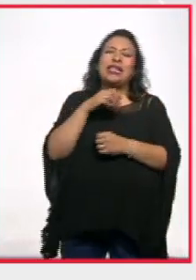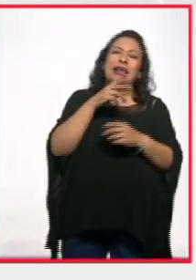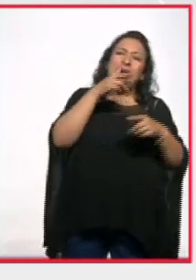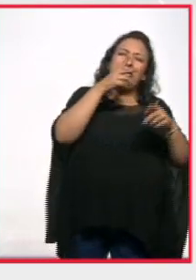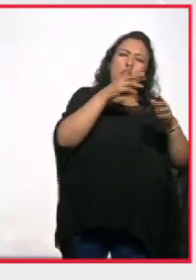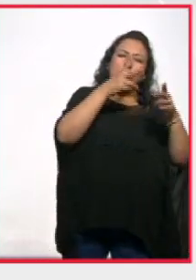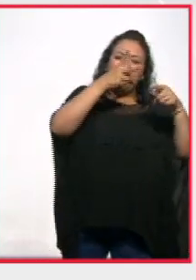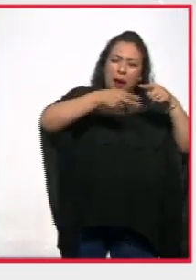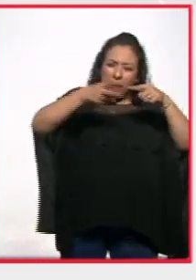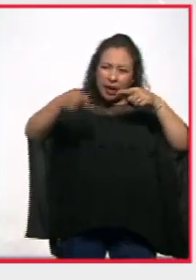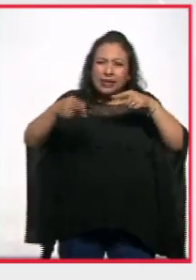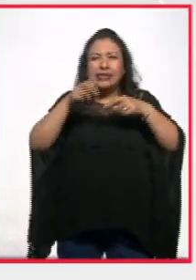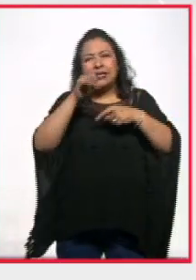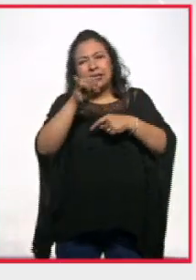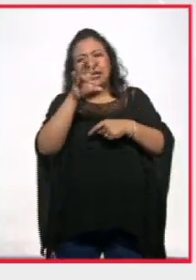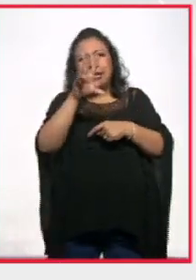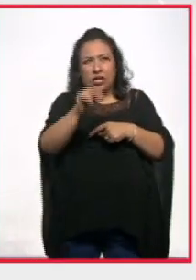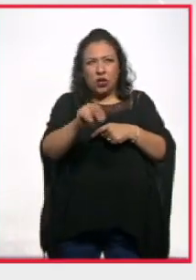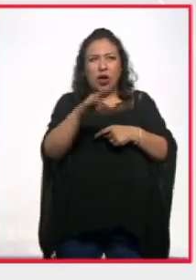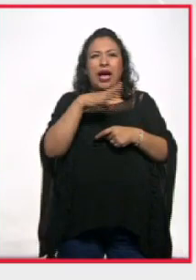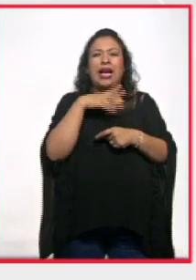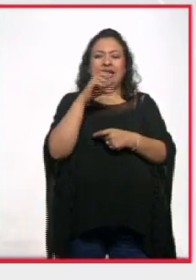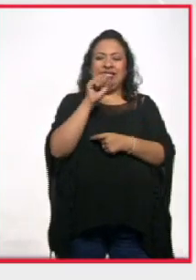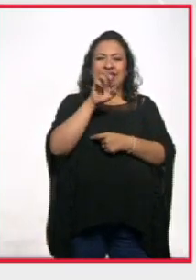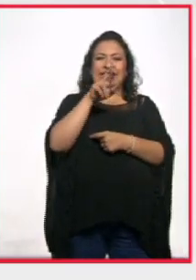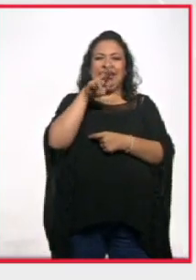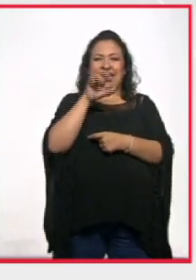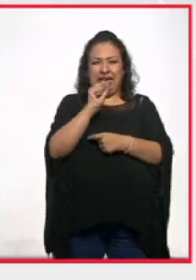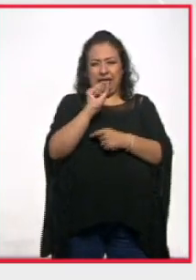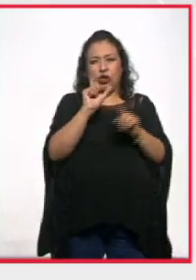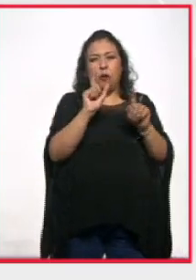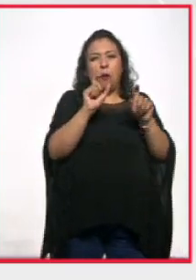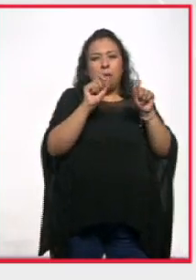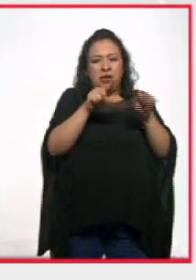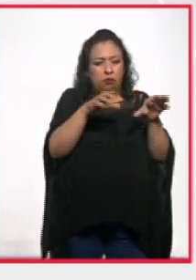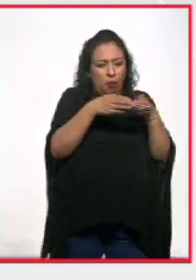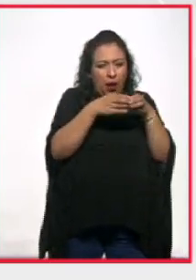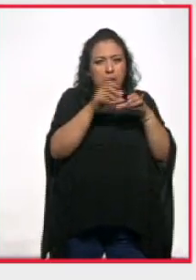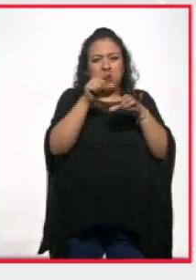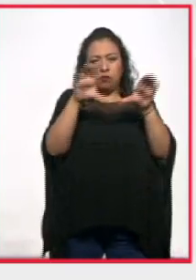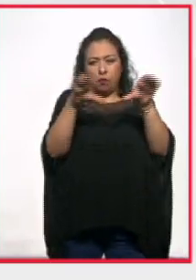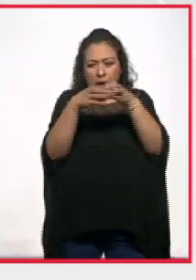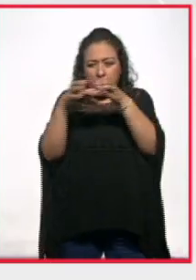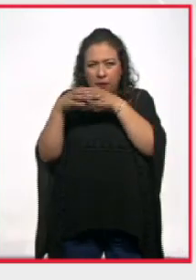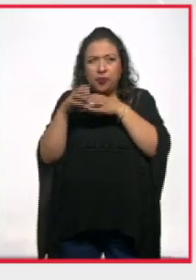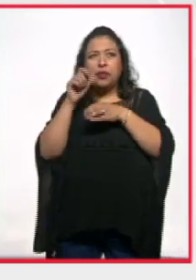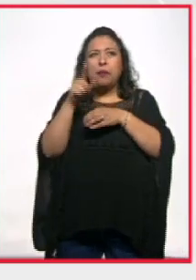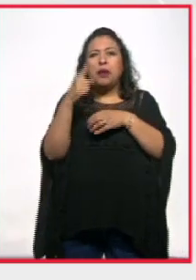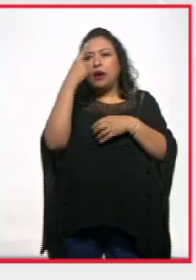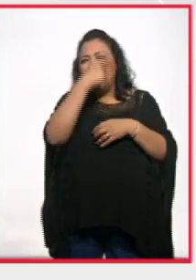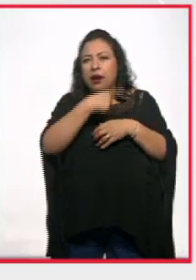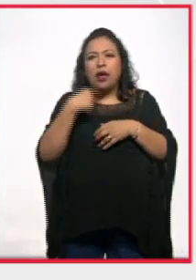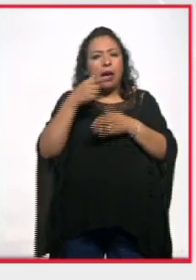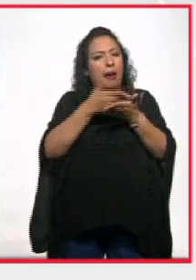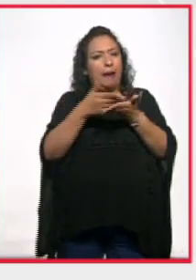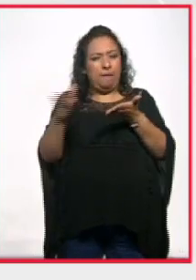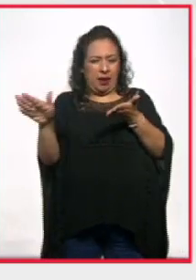mismo tiempo que estoy trabajando una serie, también estoy al mismo tiempo trabajando retratos